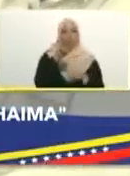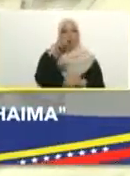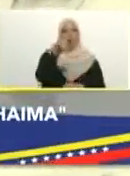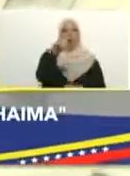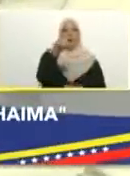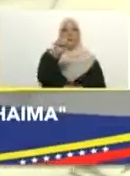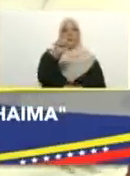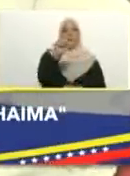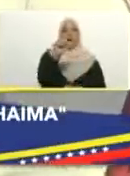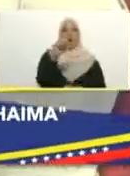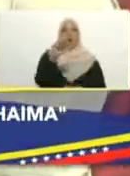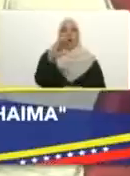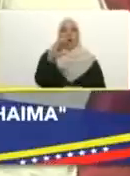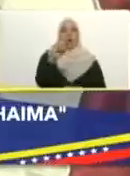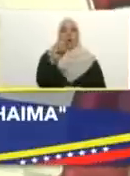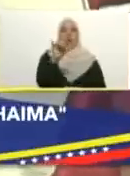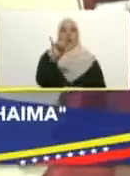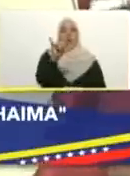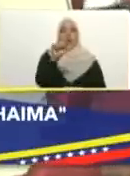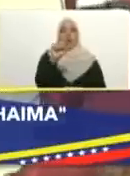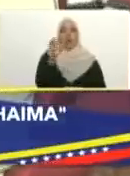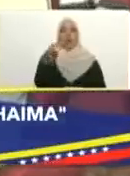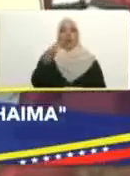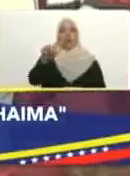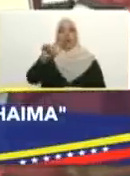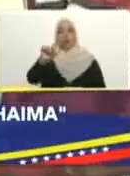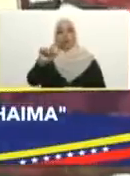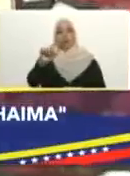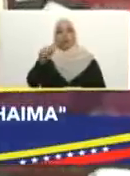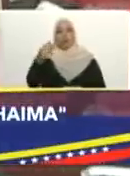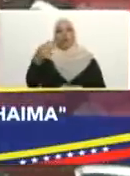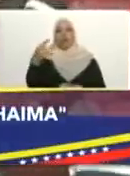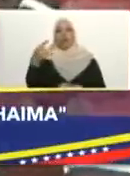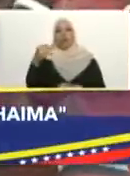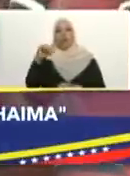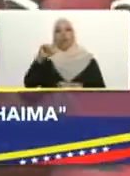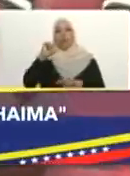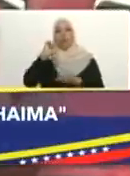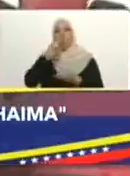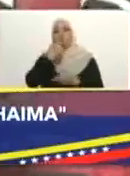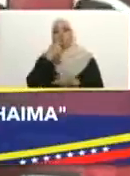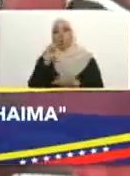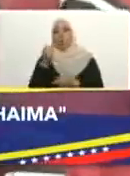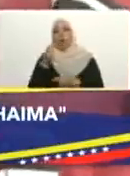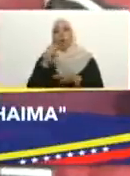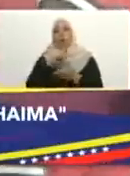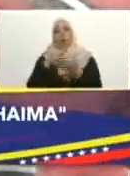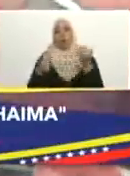Es una traducción sui generis de la palabra en inglés cluster.